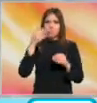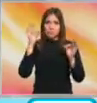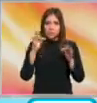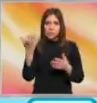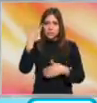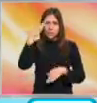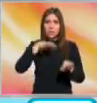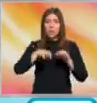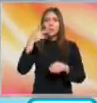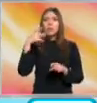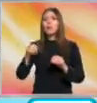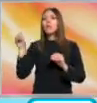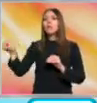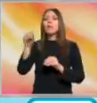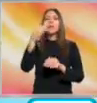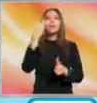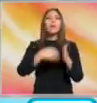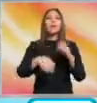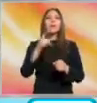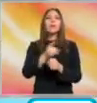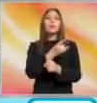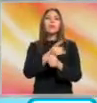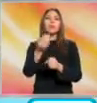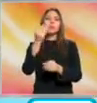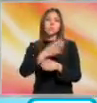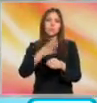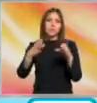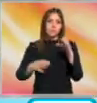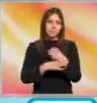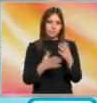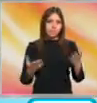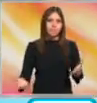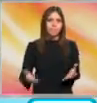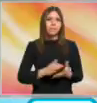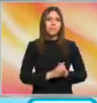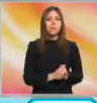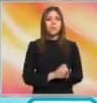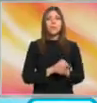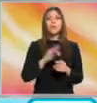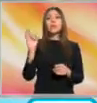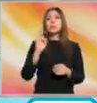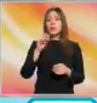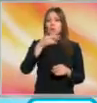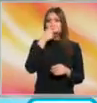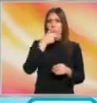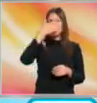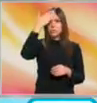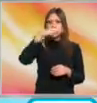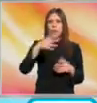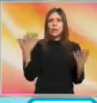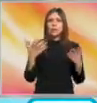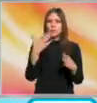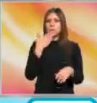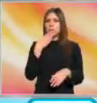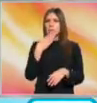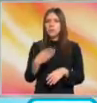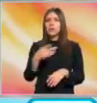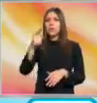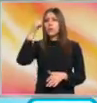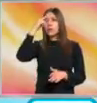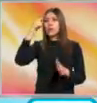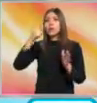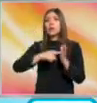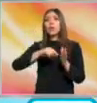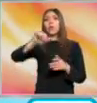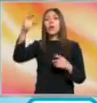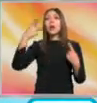don Raúl. Sí, somos desconfiados, Humberto. Así es. Cuando nosotros sabemos hacer algo muy bien, creemos que nadie lo va a hacer mejor